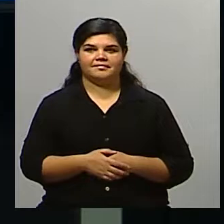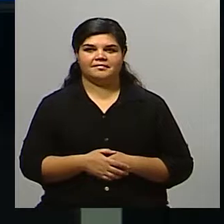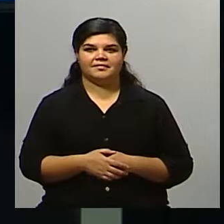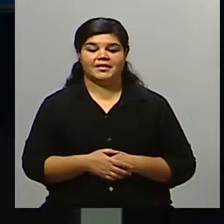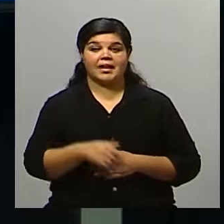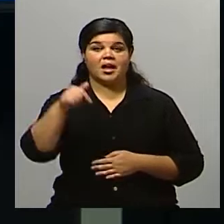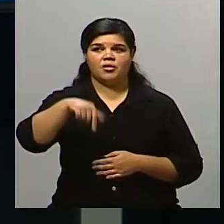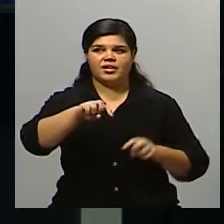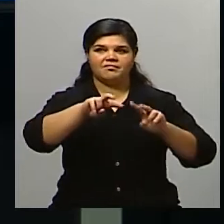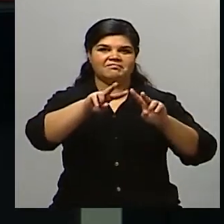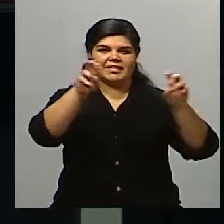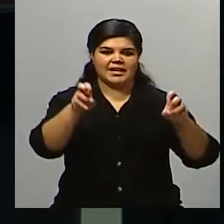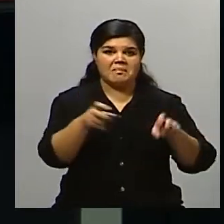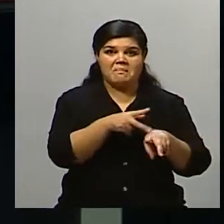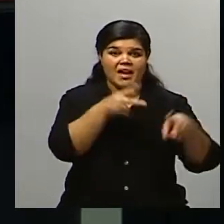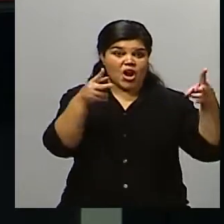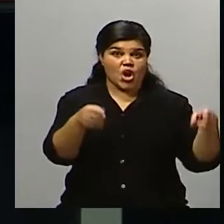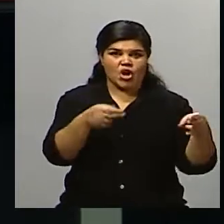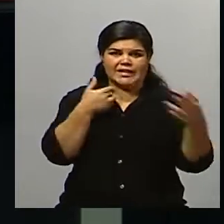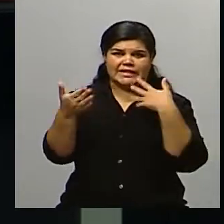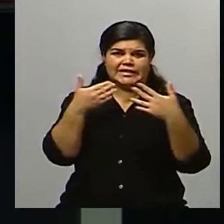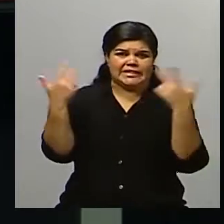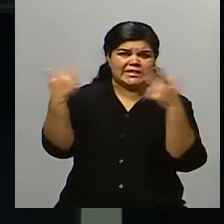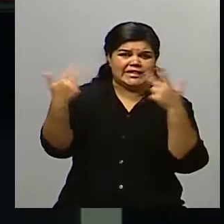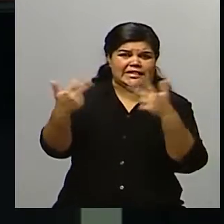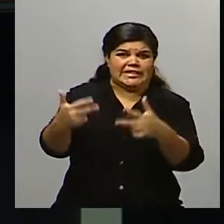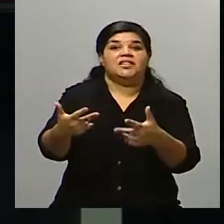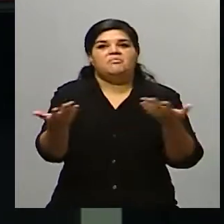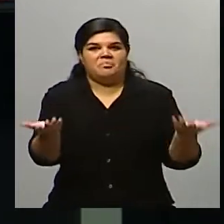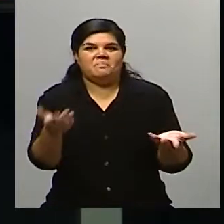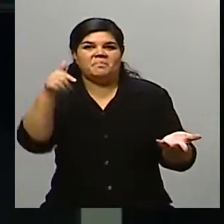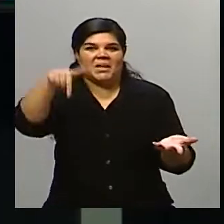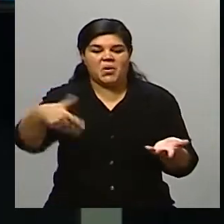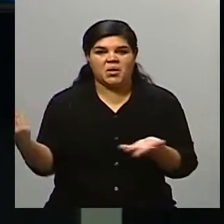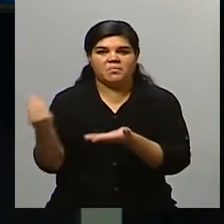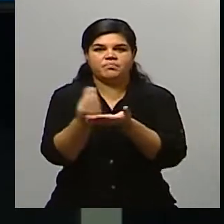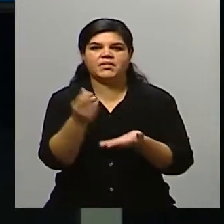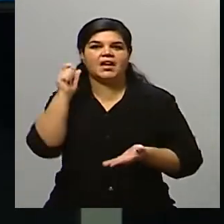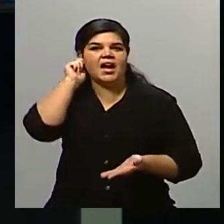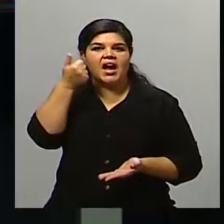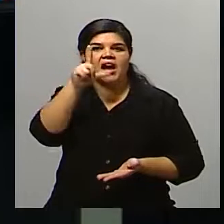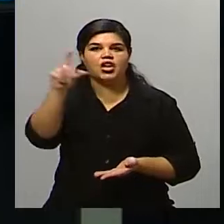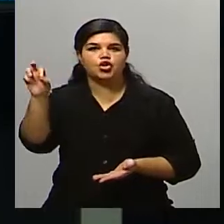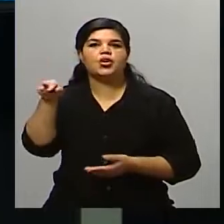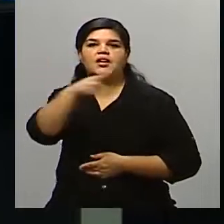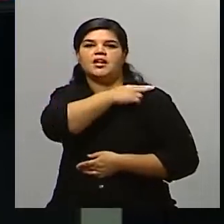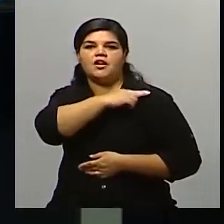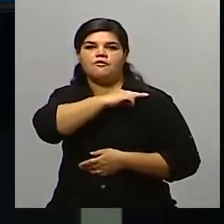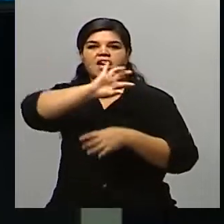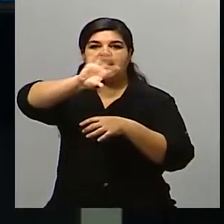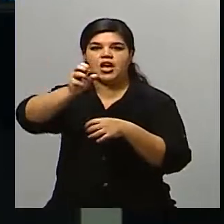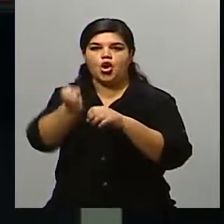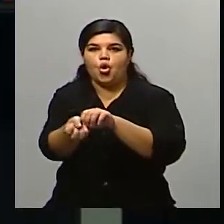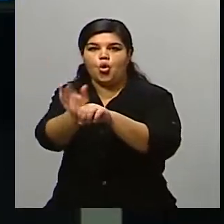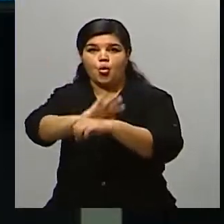Que hemos hablado de todo en el corte de Chat Político, primer corte. Estamos con Carlos Gallo, que es jefe regional de ANSES